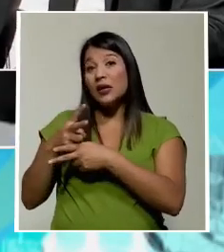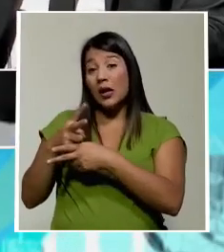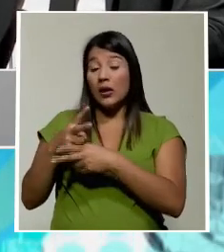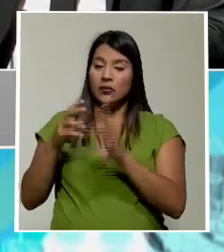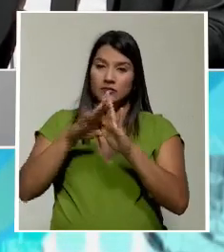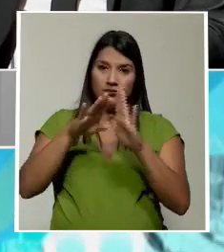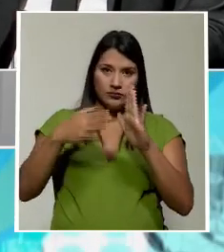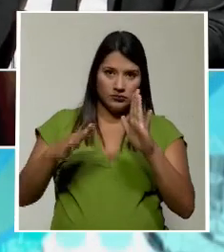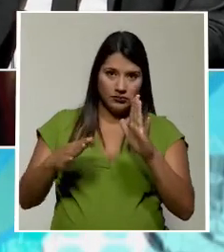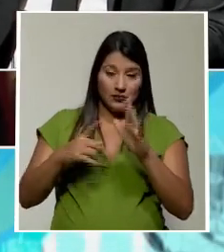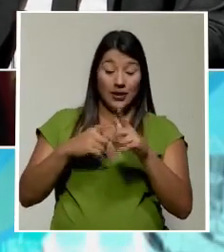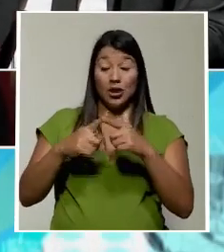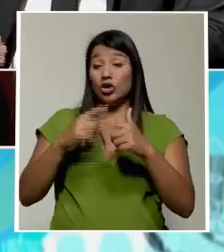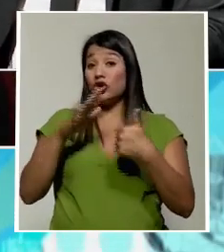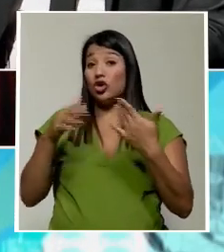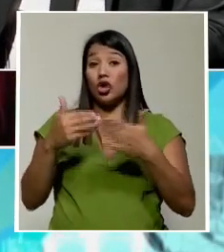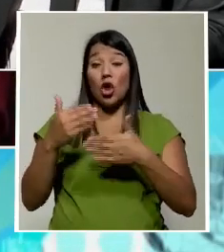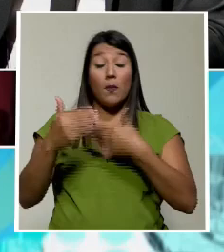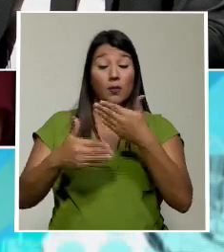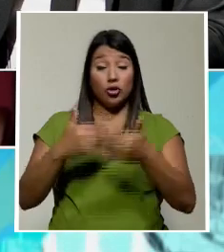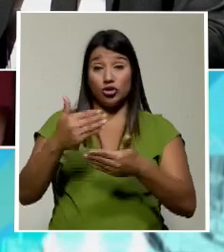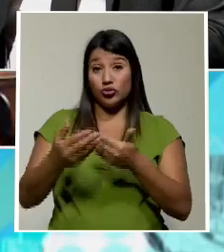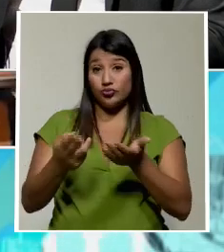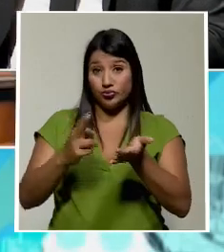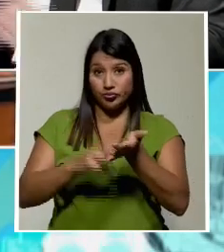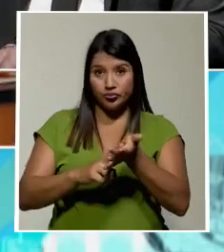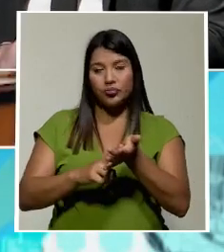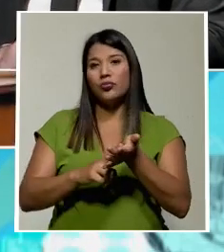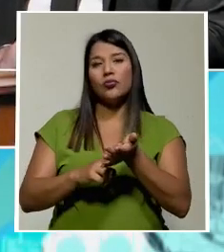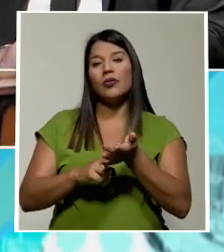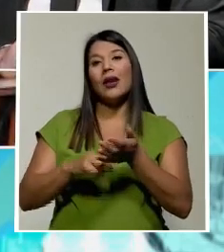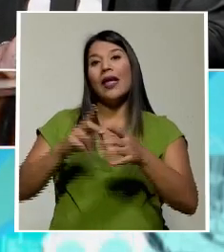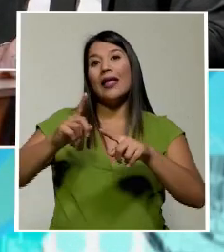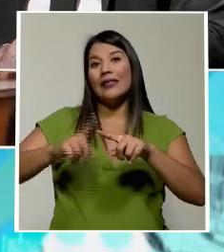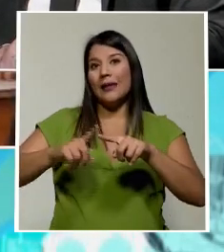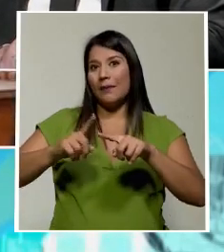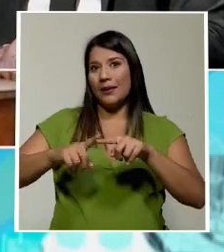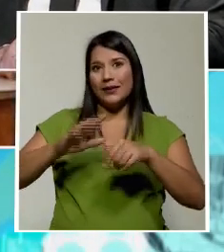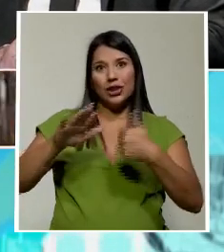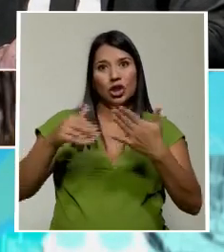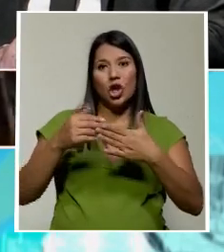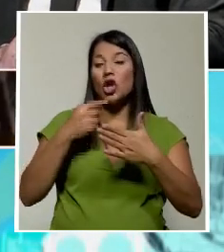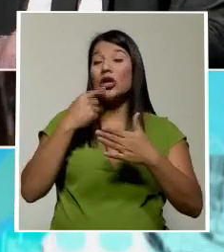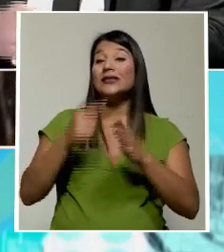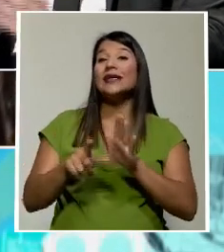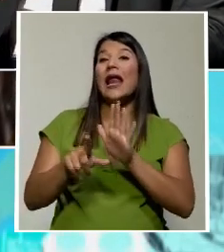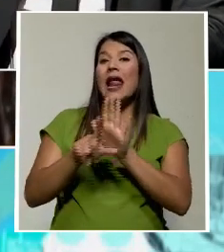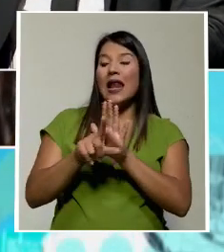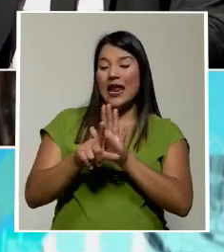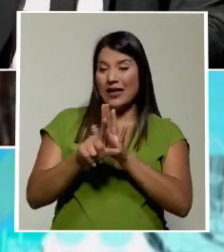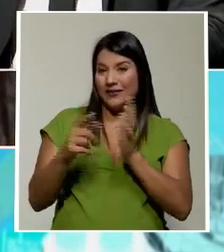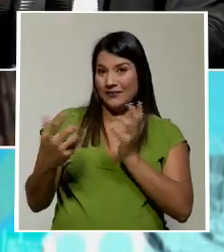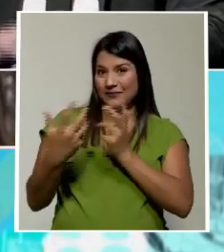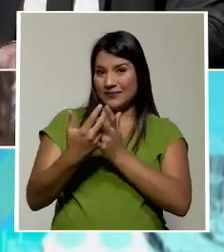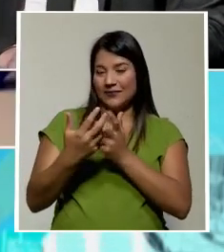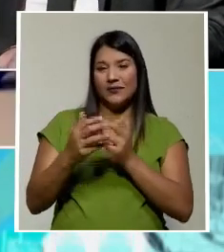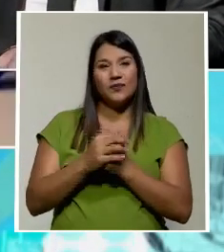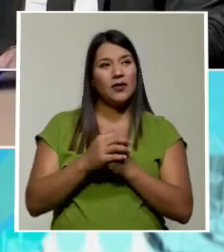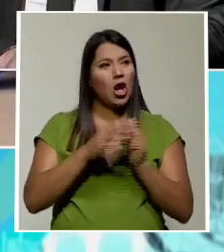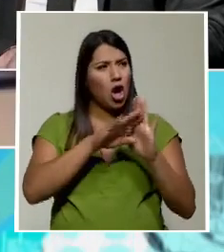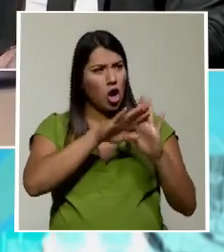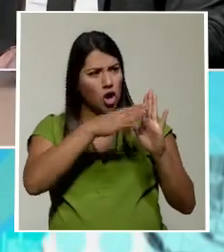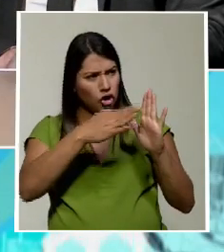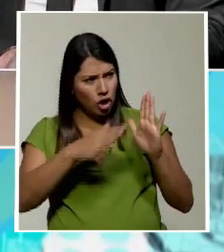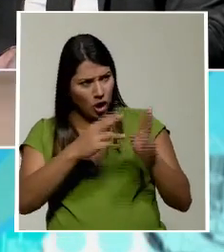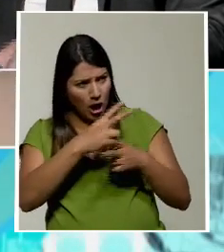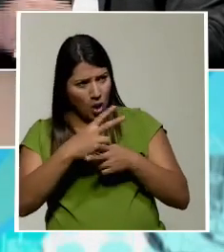Todos nuestros procesos de contratación se sujetan a lo que indica la Ley de Contratación Administrativa. Damos reportes. ¿La Contraloría los